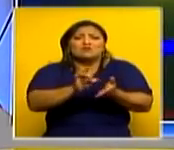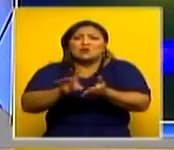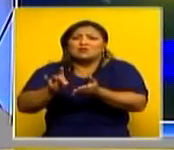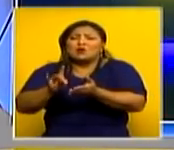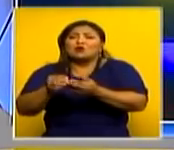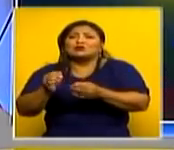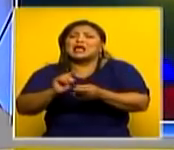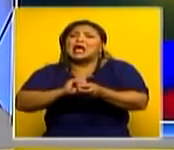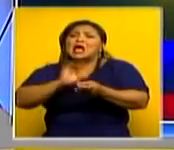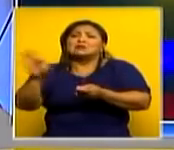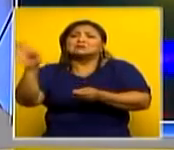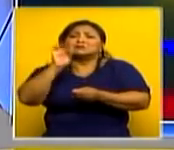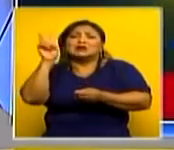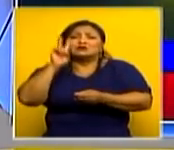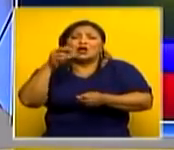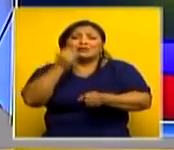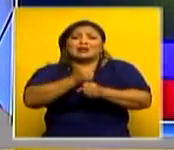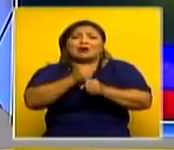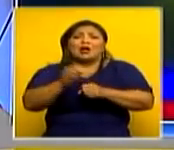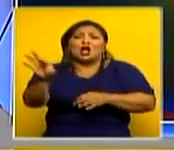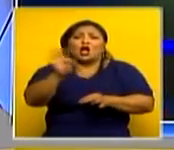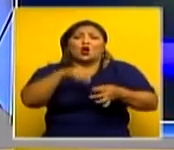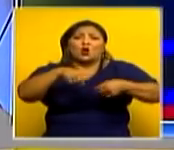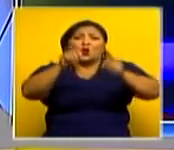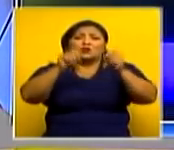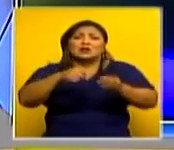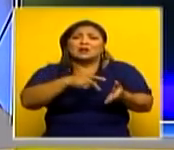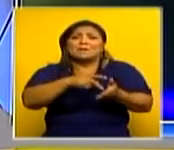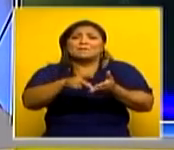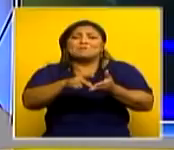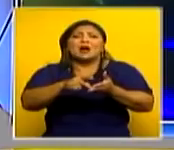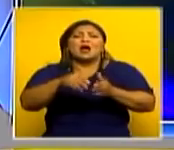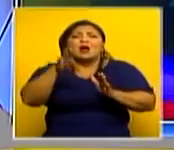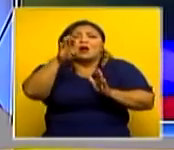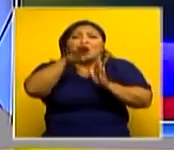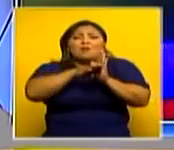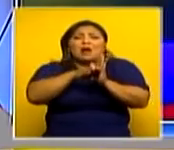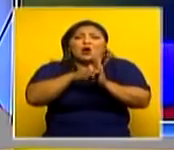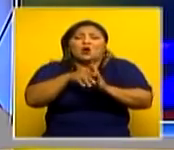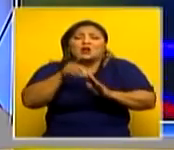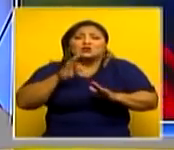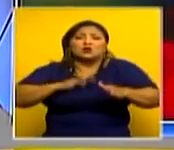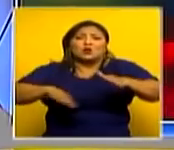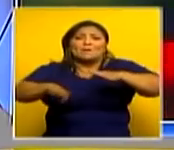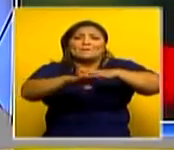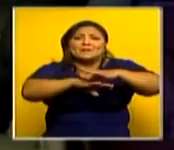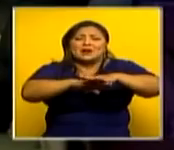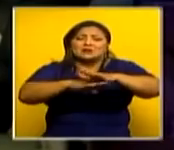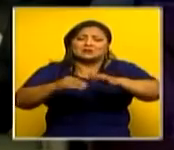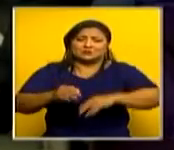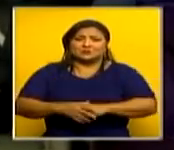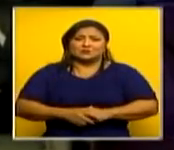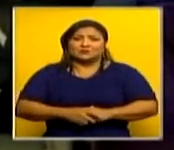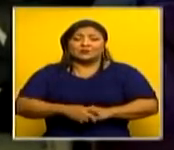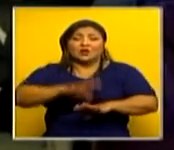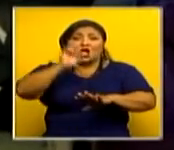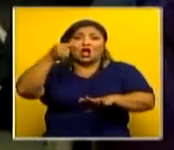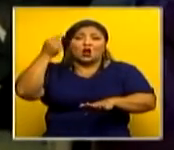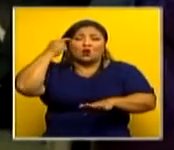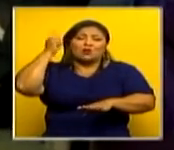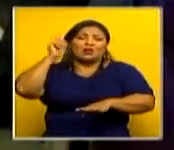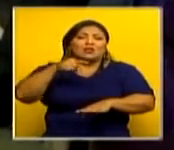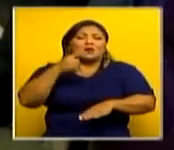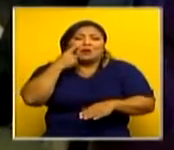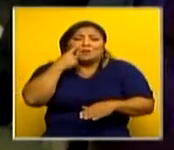los compatriotas venezolanos los contratan y les pagan menos del salario básico. Que el gobierno debe